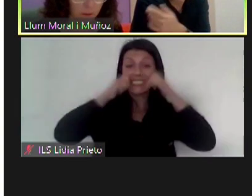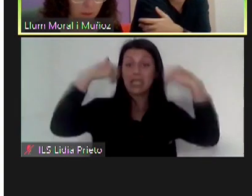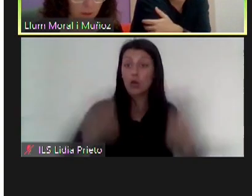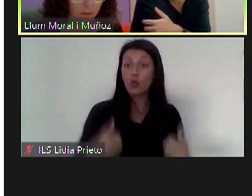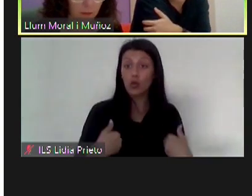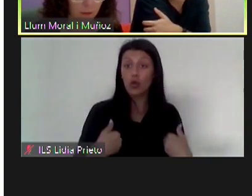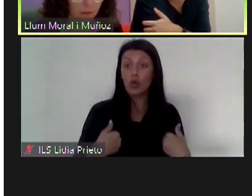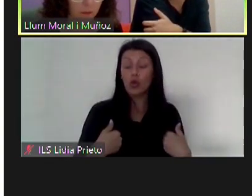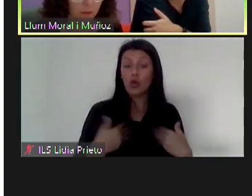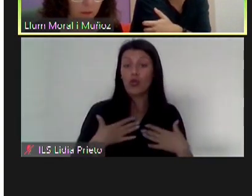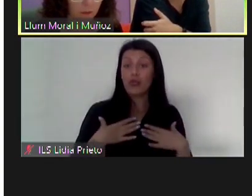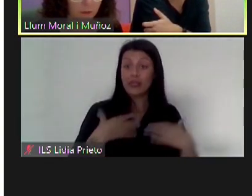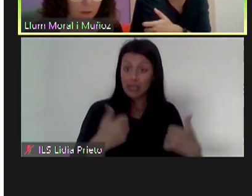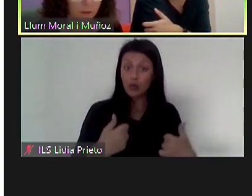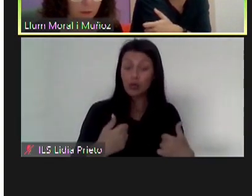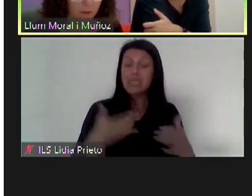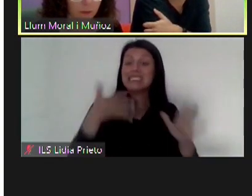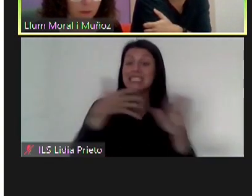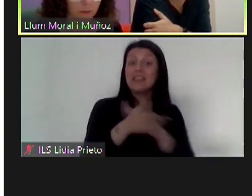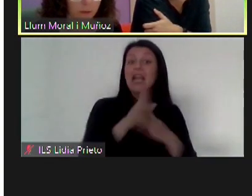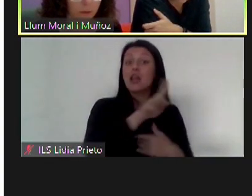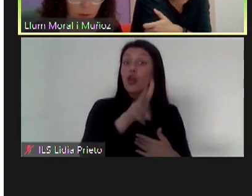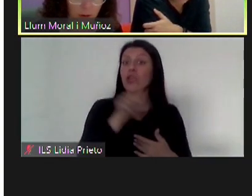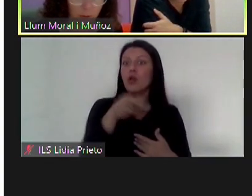cifra mayor que la del cáncer o que los problemas cardiovasculares.